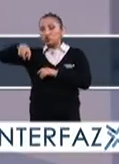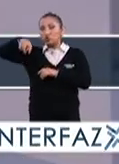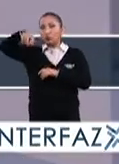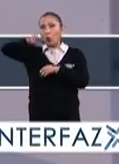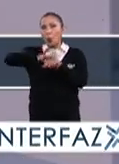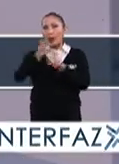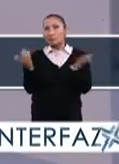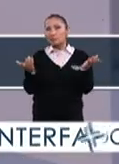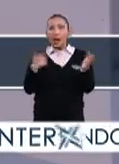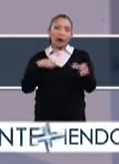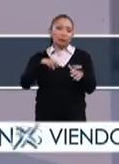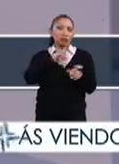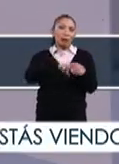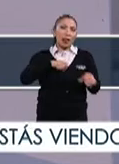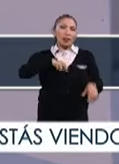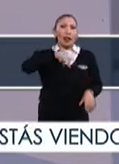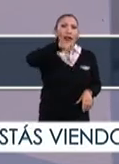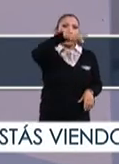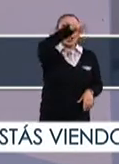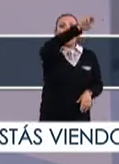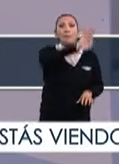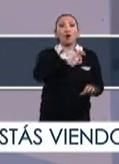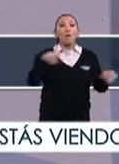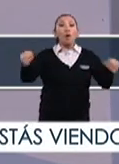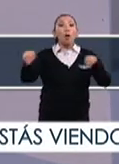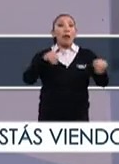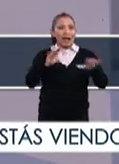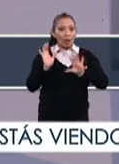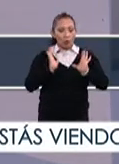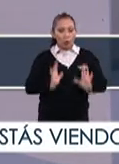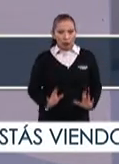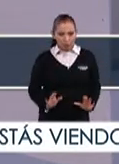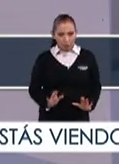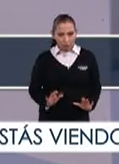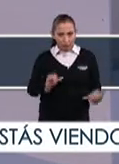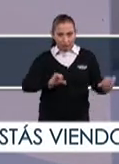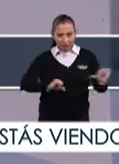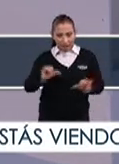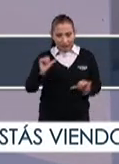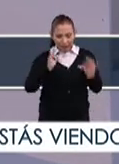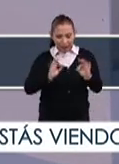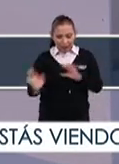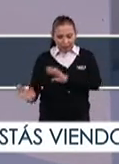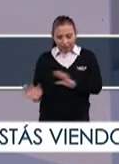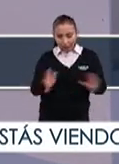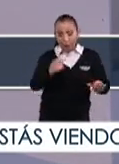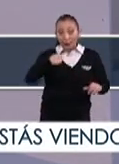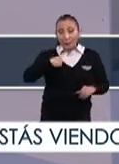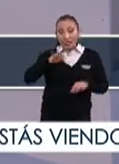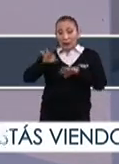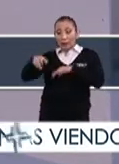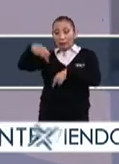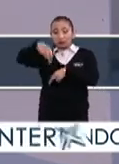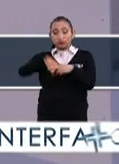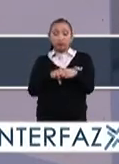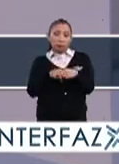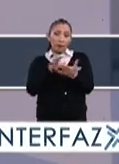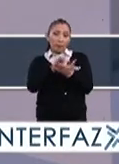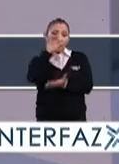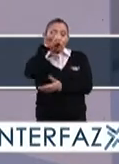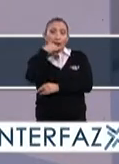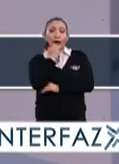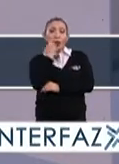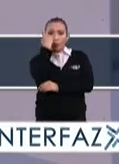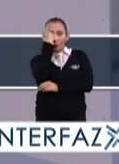normales, pues buscar las normales, o sea, en cuanto podamos movernos, ¿no? O que si nuestro trabajo requiere que estemos sentados la mayor parte del tiempo, al